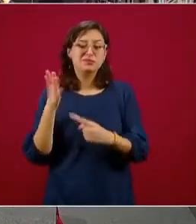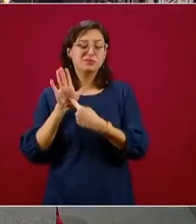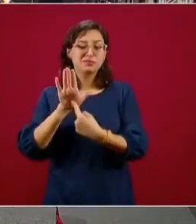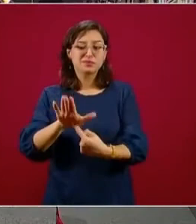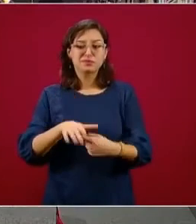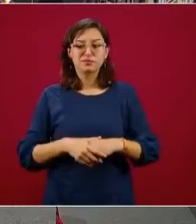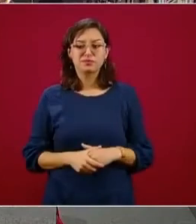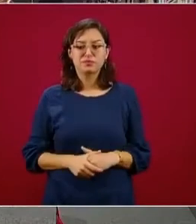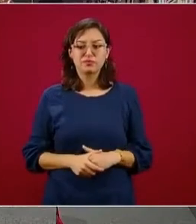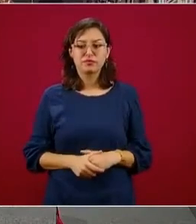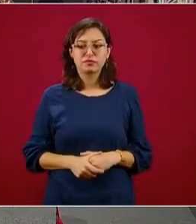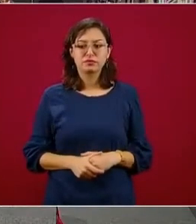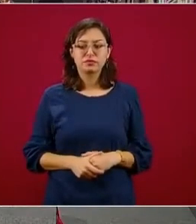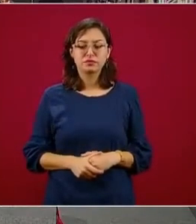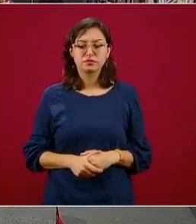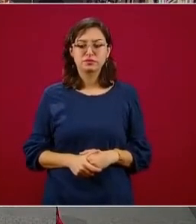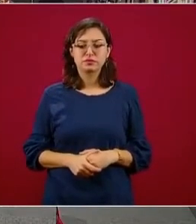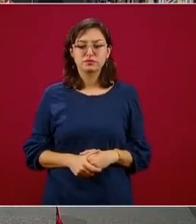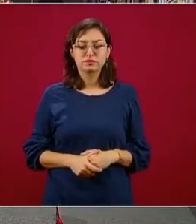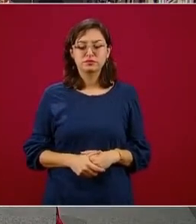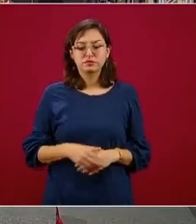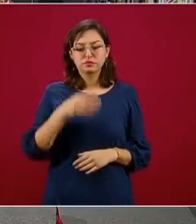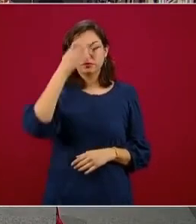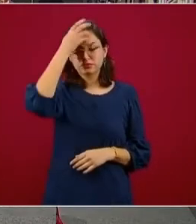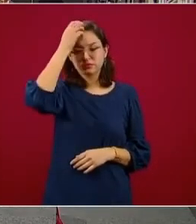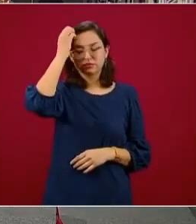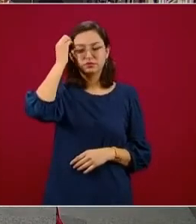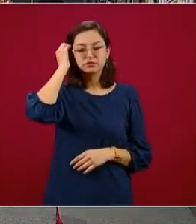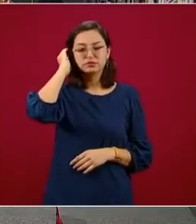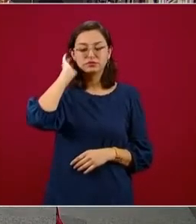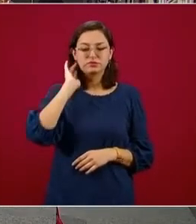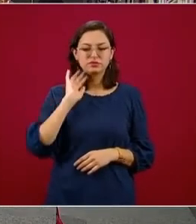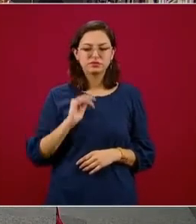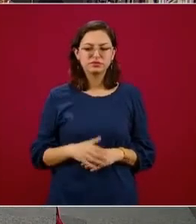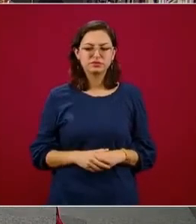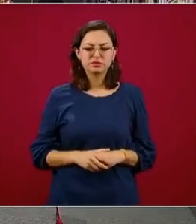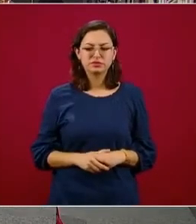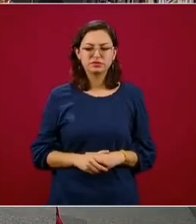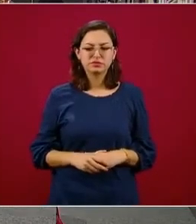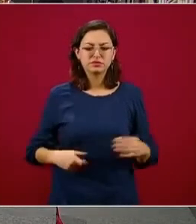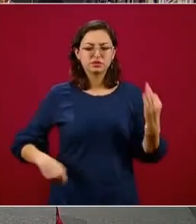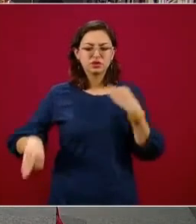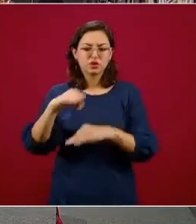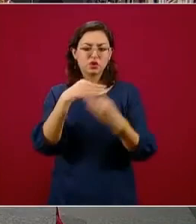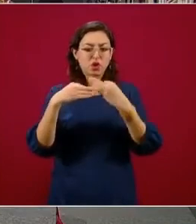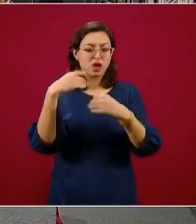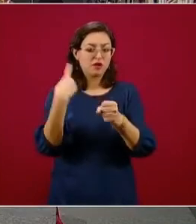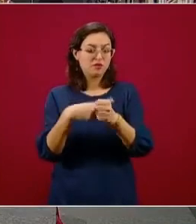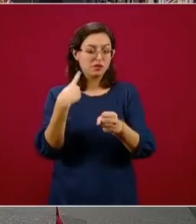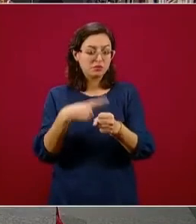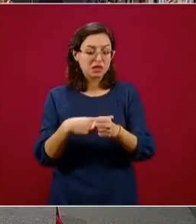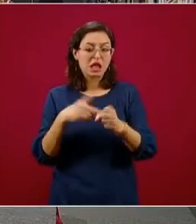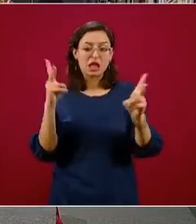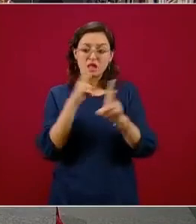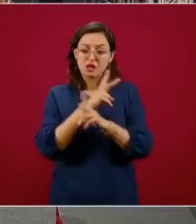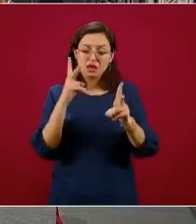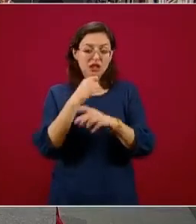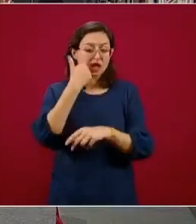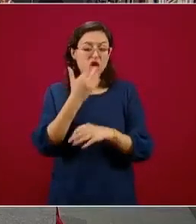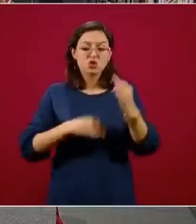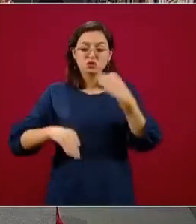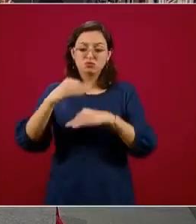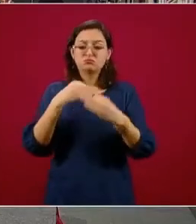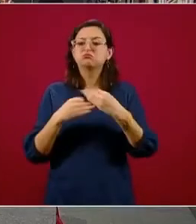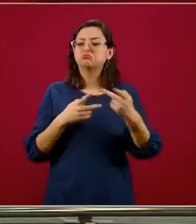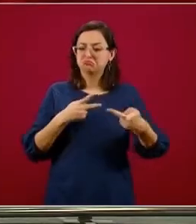de neumonías no especificadas. De las demás de todas las enfermedades respiratorias. ¿tendremos agudas de las graves. demás enfermedades? Por favor.